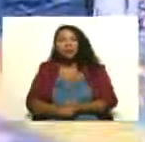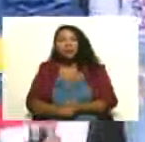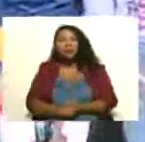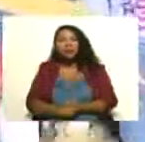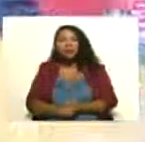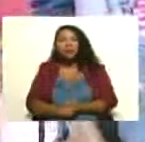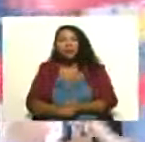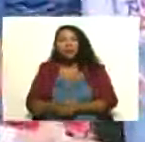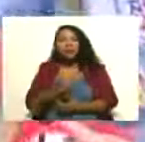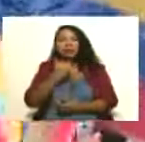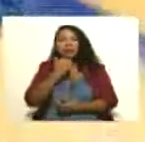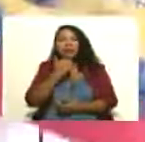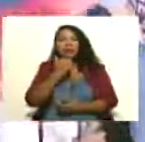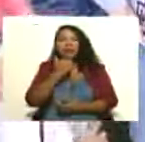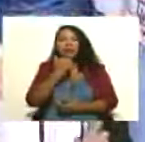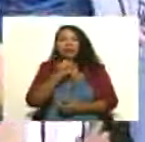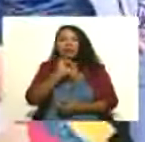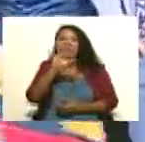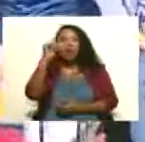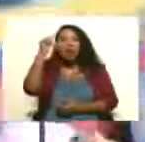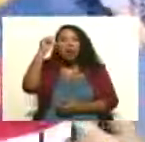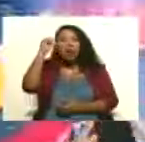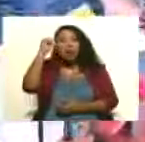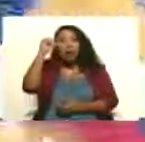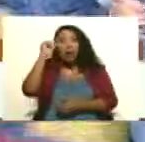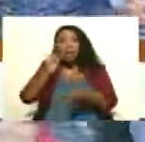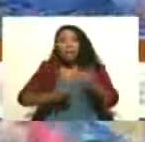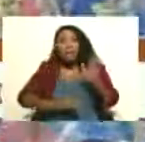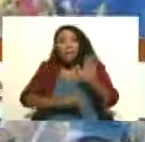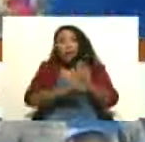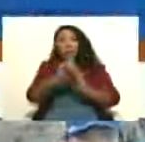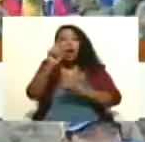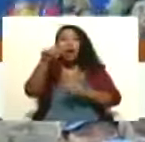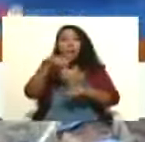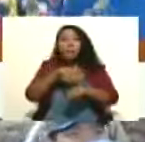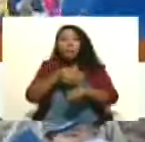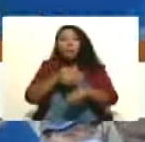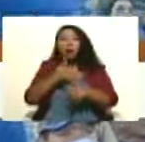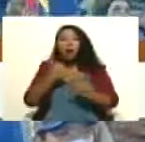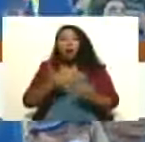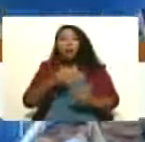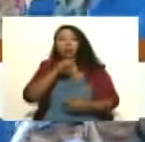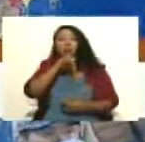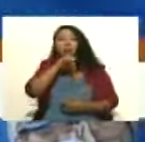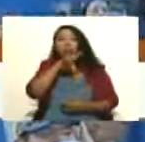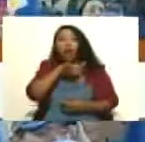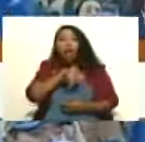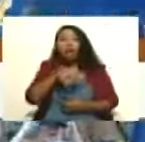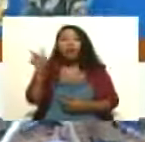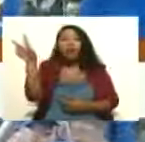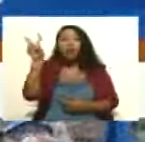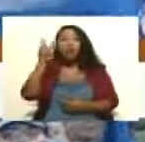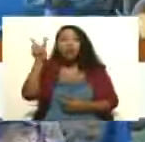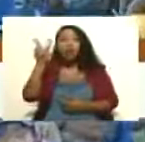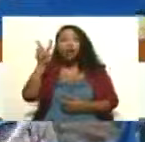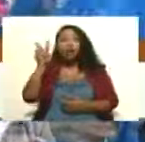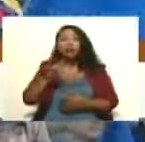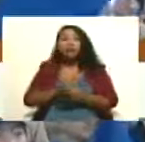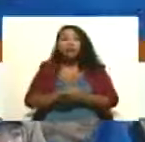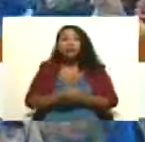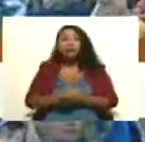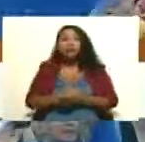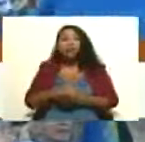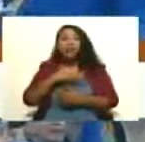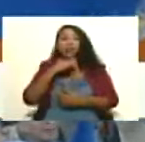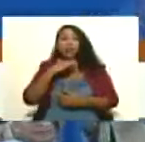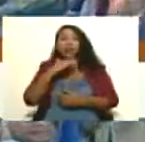Cuando faltan tan solo 5 días para que se desarrolle este momento histórico en nuestro país, los venezolanos tienen